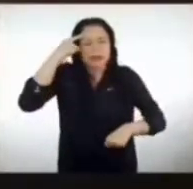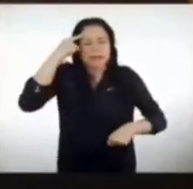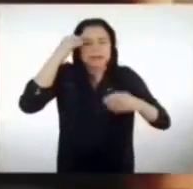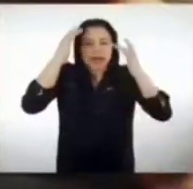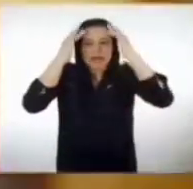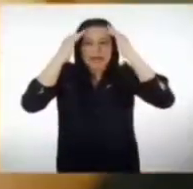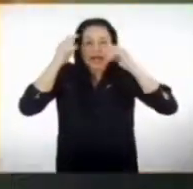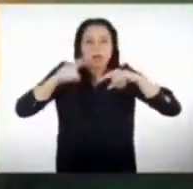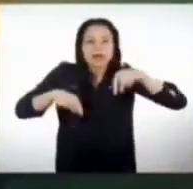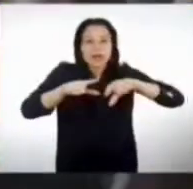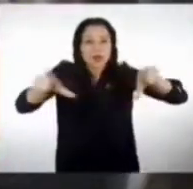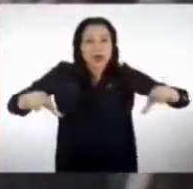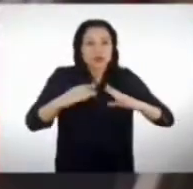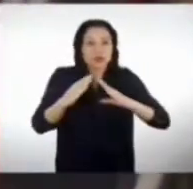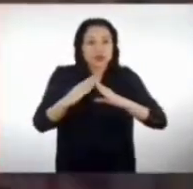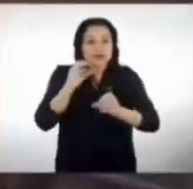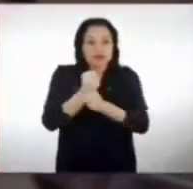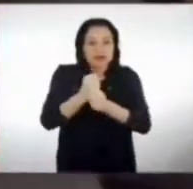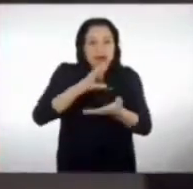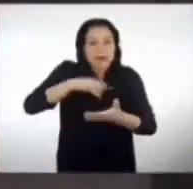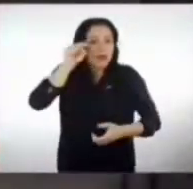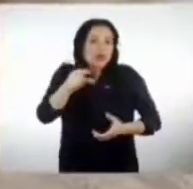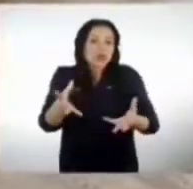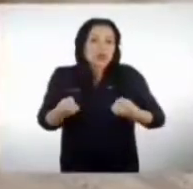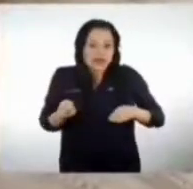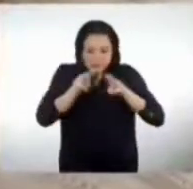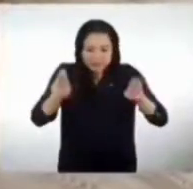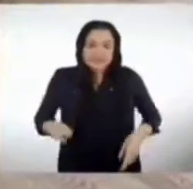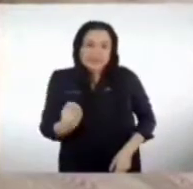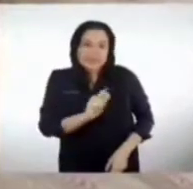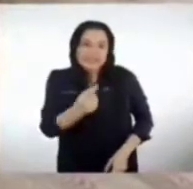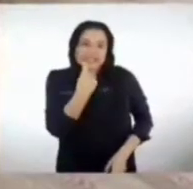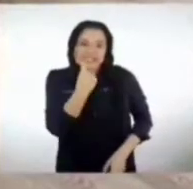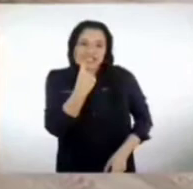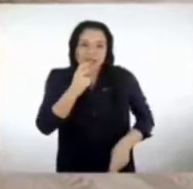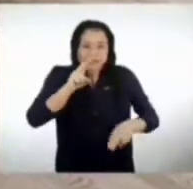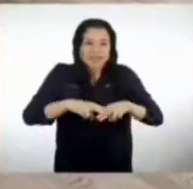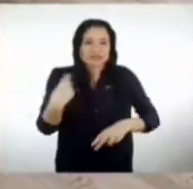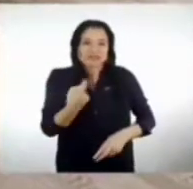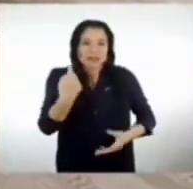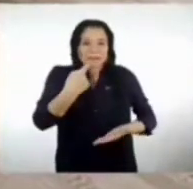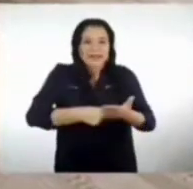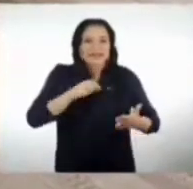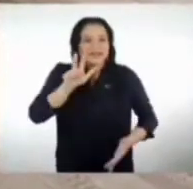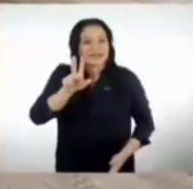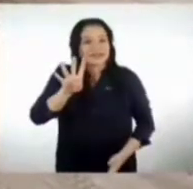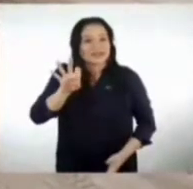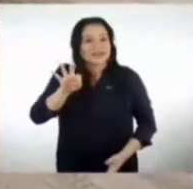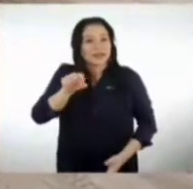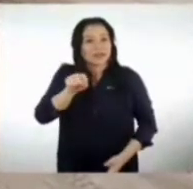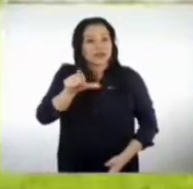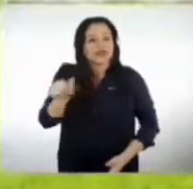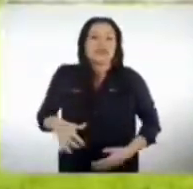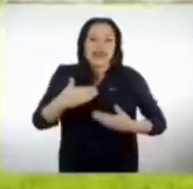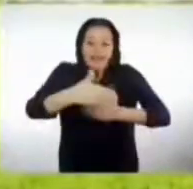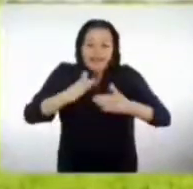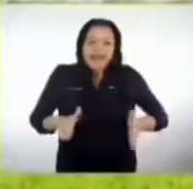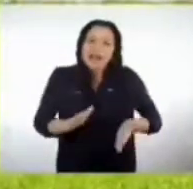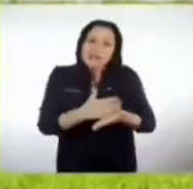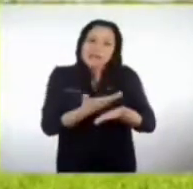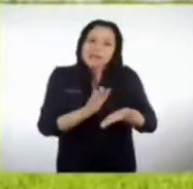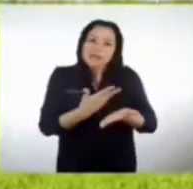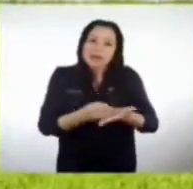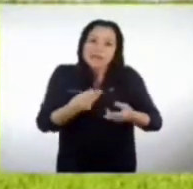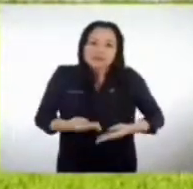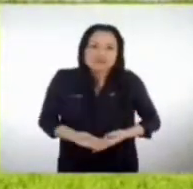Date un espacio, crea tu lugar para trabajar, aprender o para lo que quieras. Combo escritorio de vidrio más silla giratoria Verona a solo 349 soles con 90. Caja